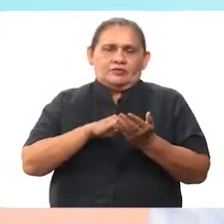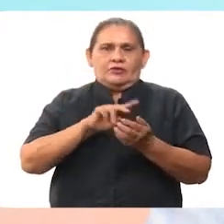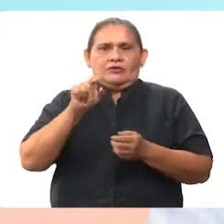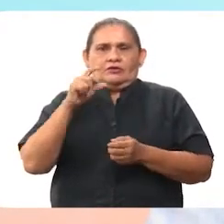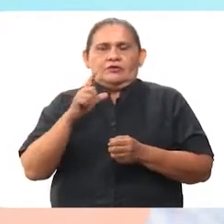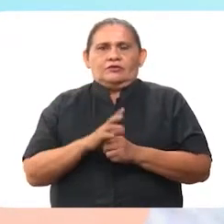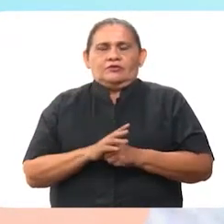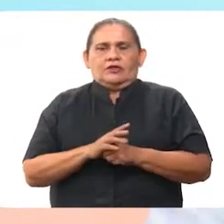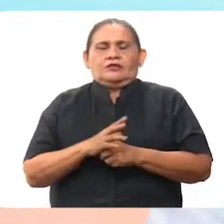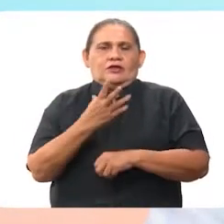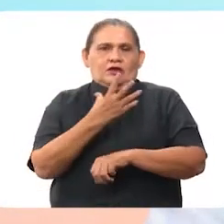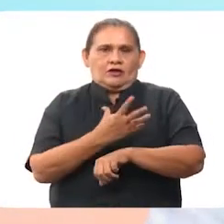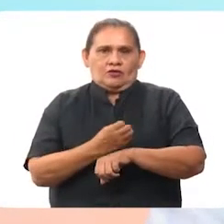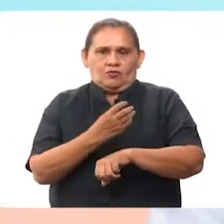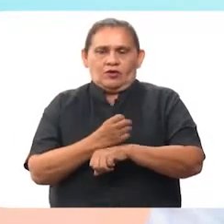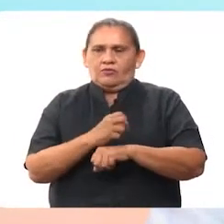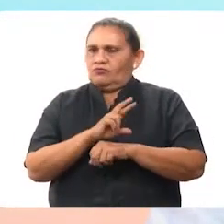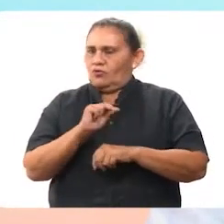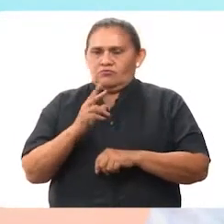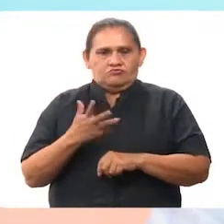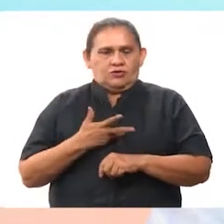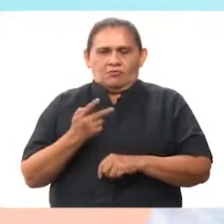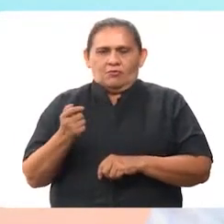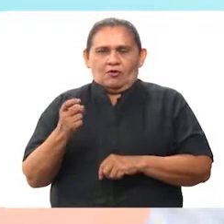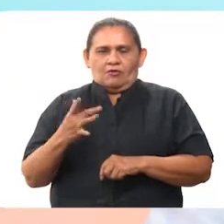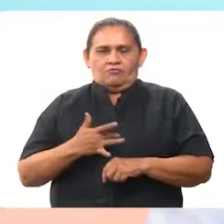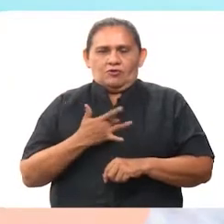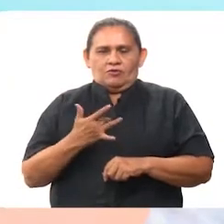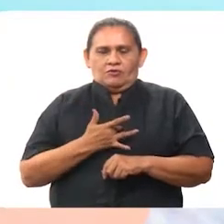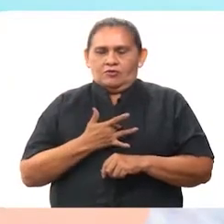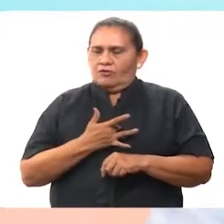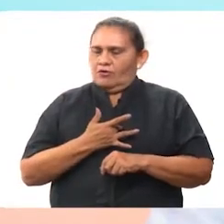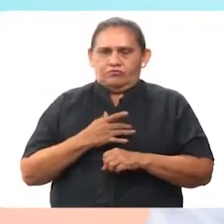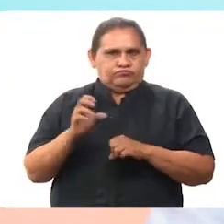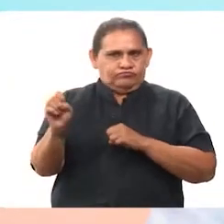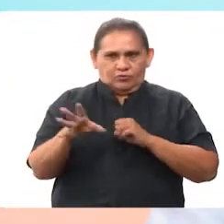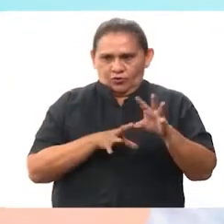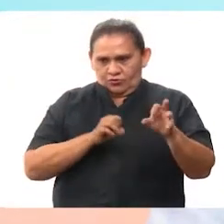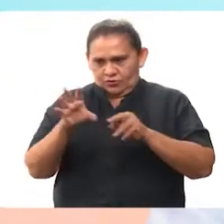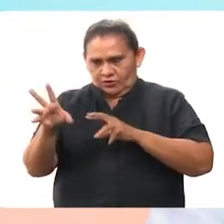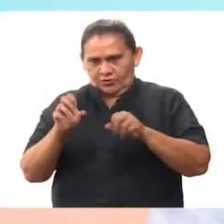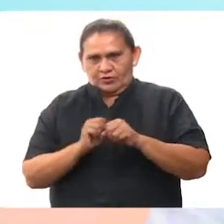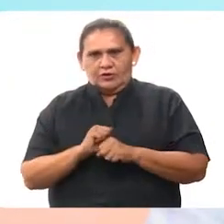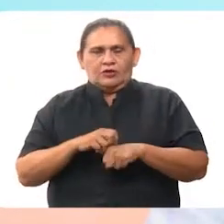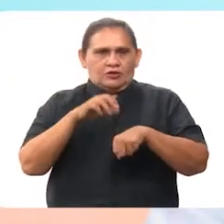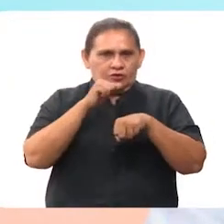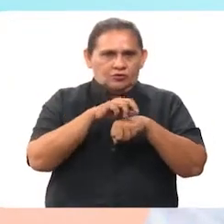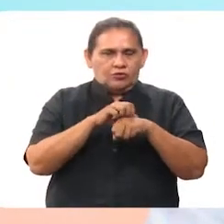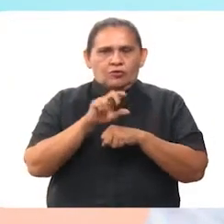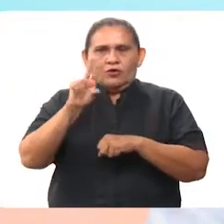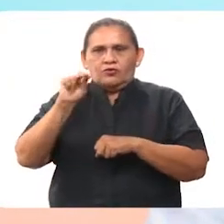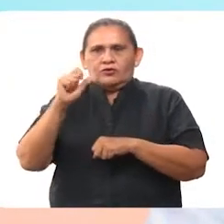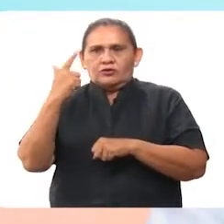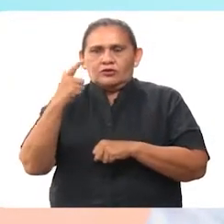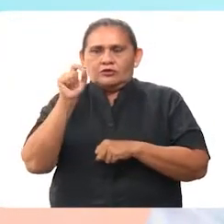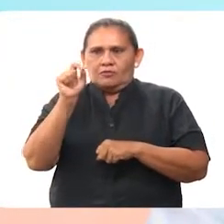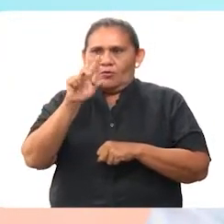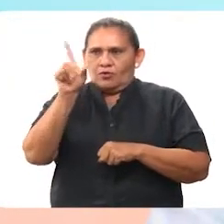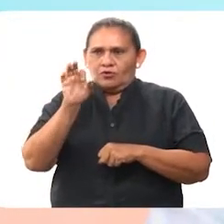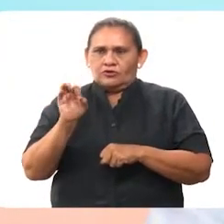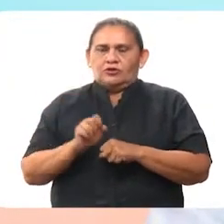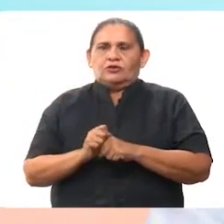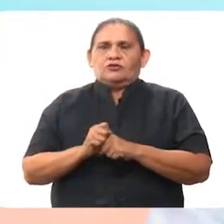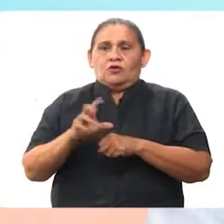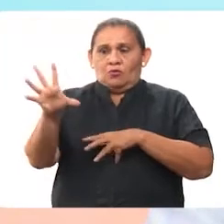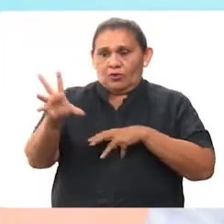53.286 pacientes ya se recuperaron, no presentan síntomas ni pueden contagiar. Esta cifra representa el 87% del total de